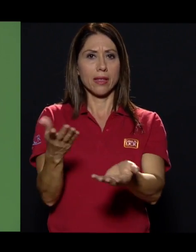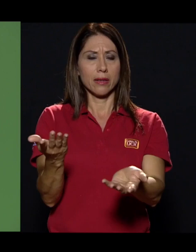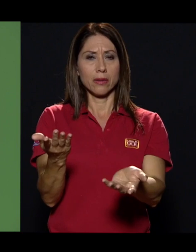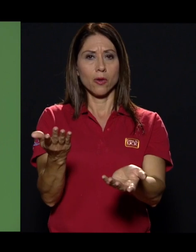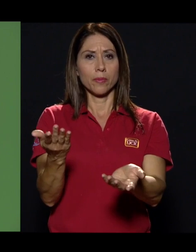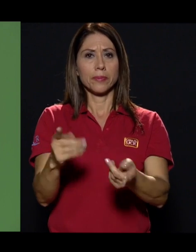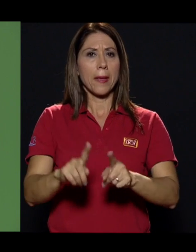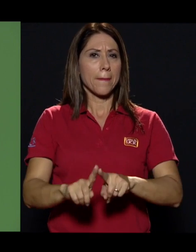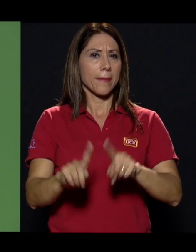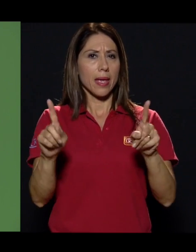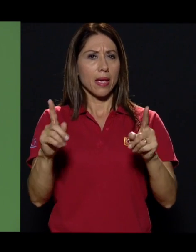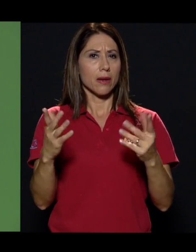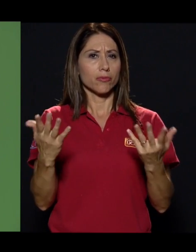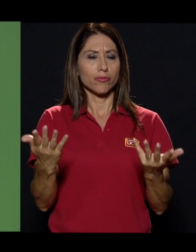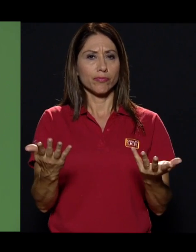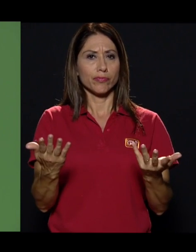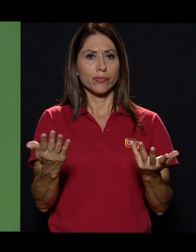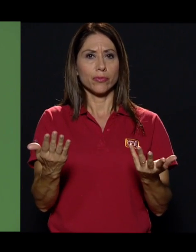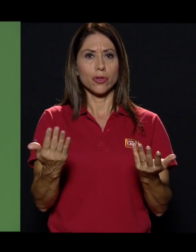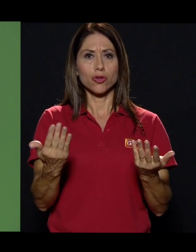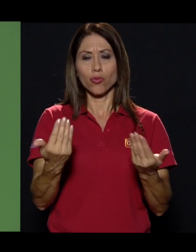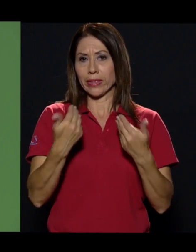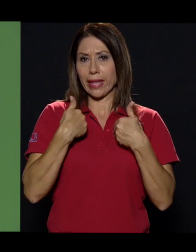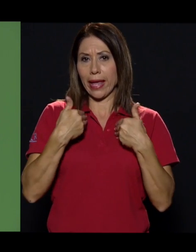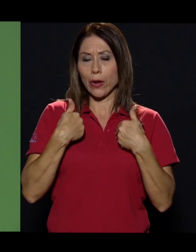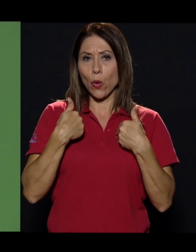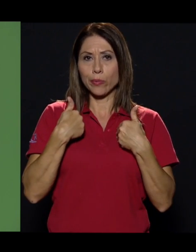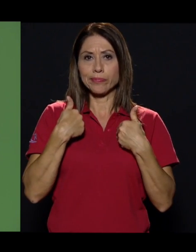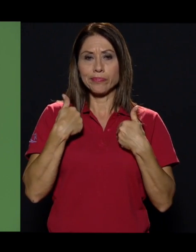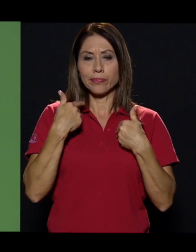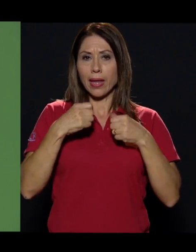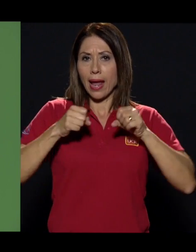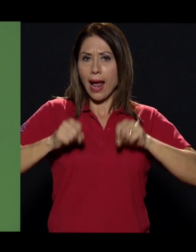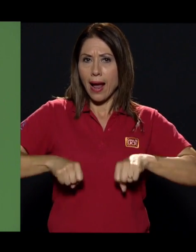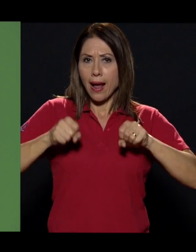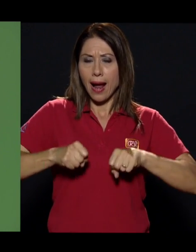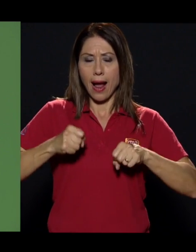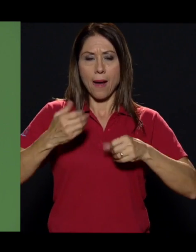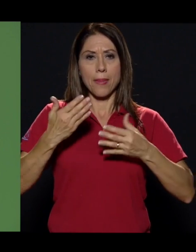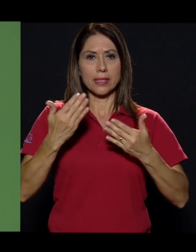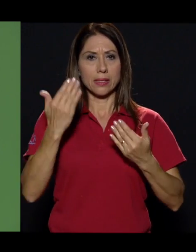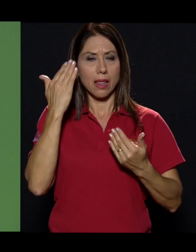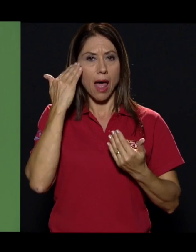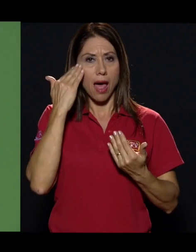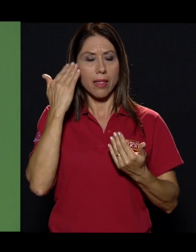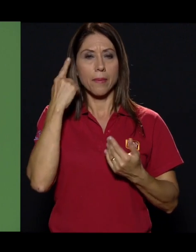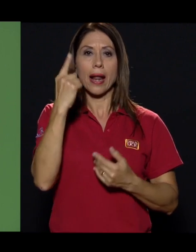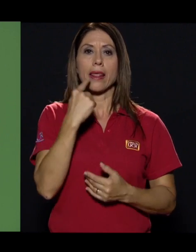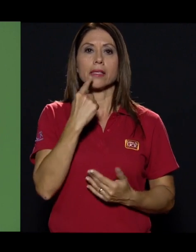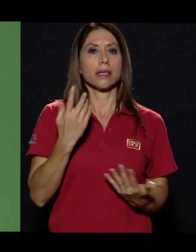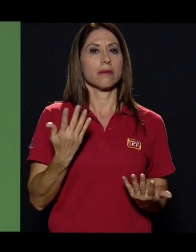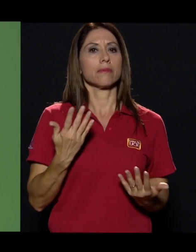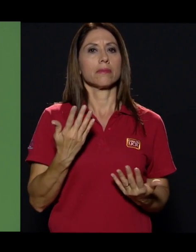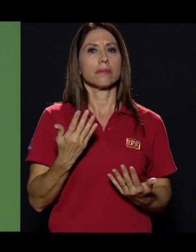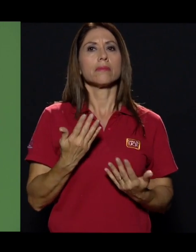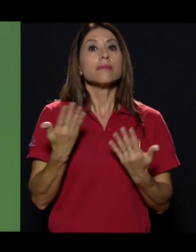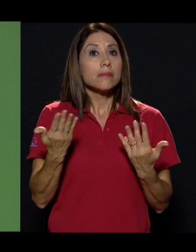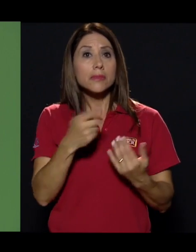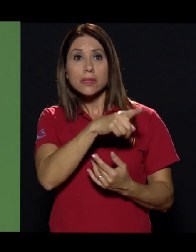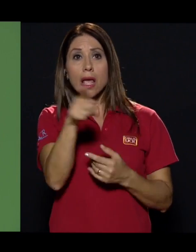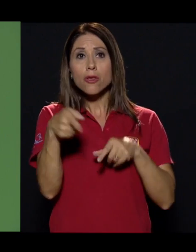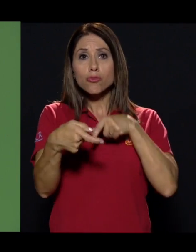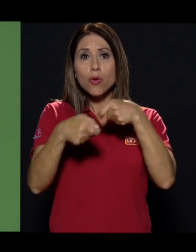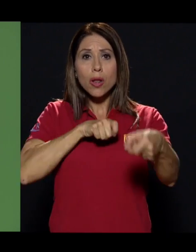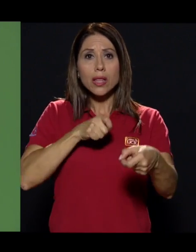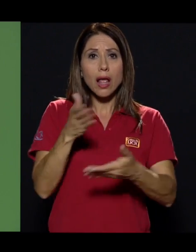médico, ¿verdad?, pero tengo toda mi capacidad, ¿verdad?, para decir, bueno, aquí se me